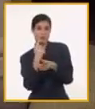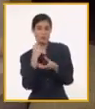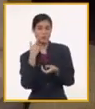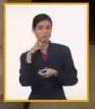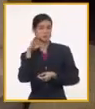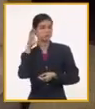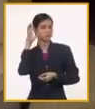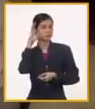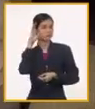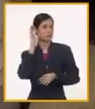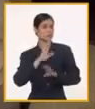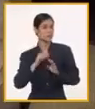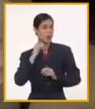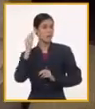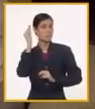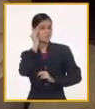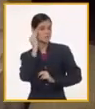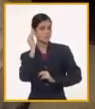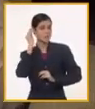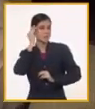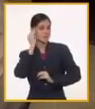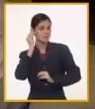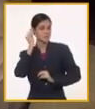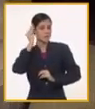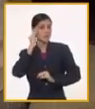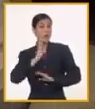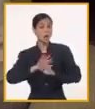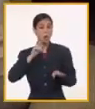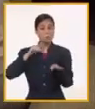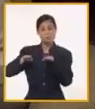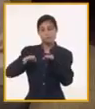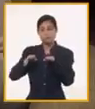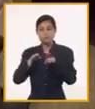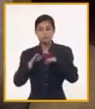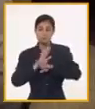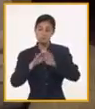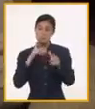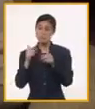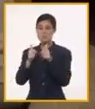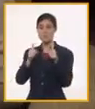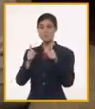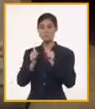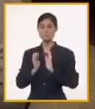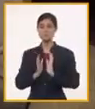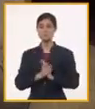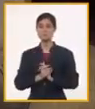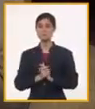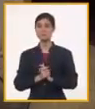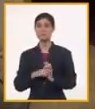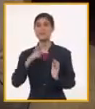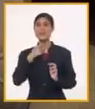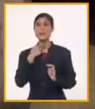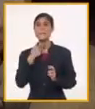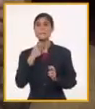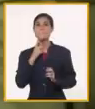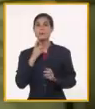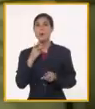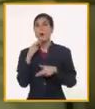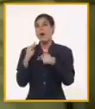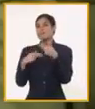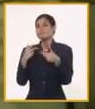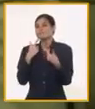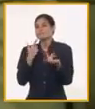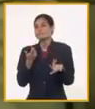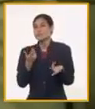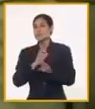oyendo aprendí todo eso. Y después, para no darle mucha vuelta al problema, lo único que hice es